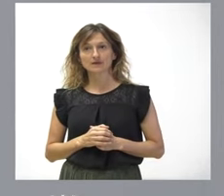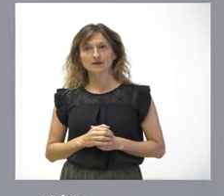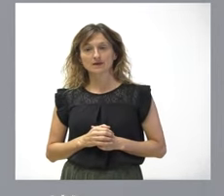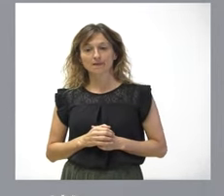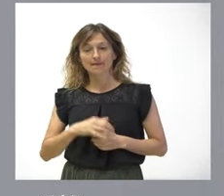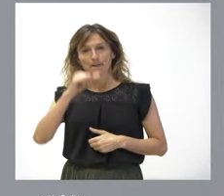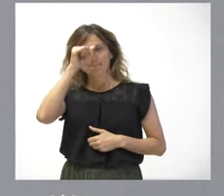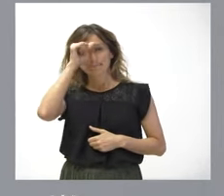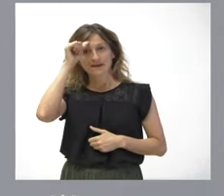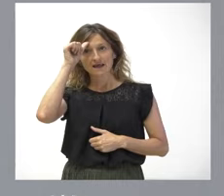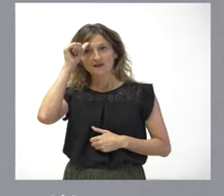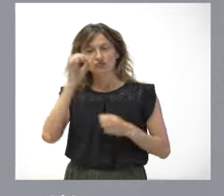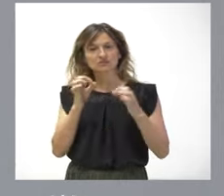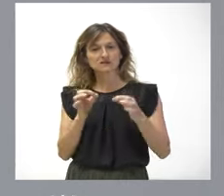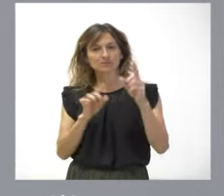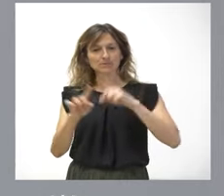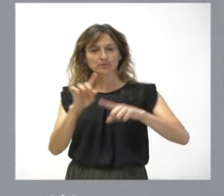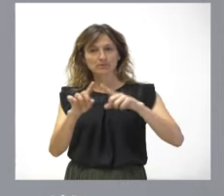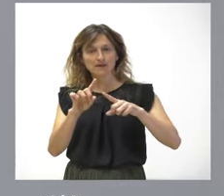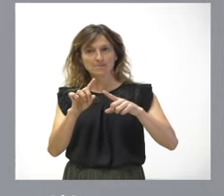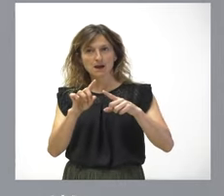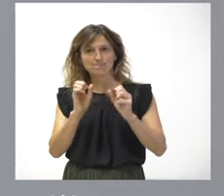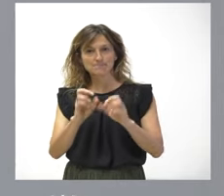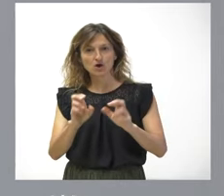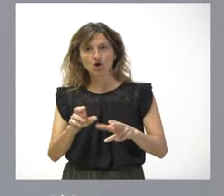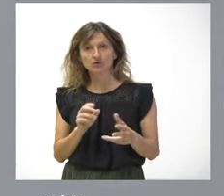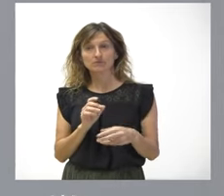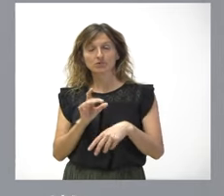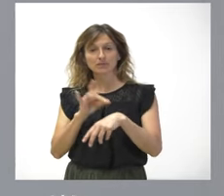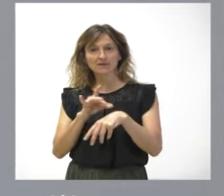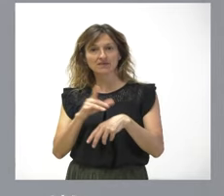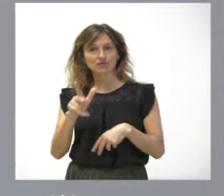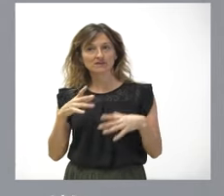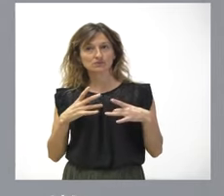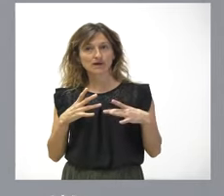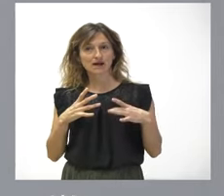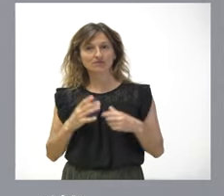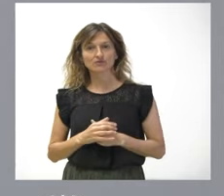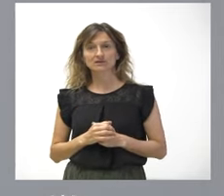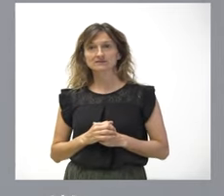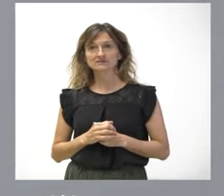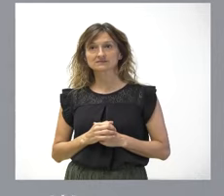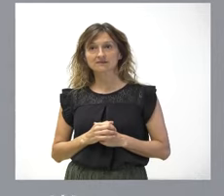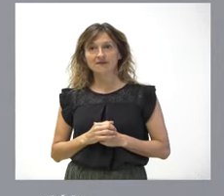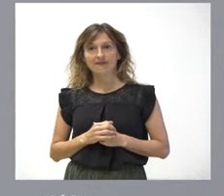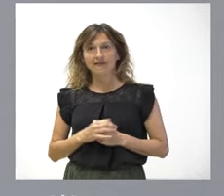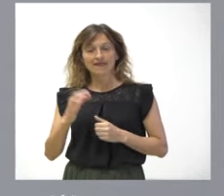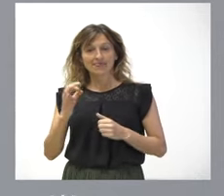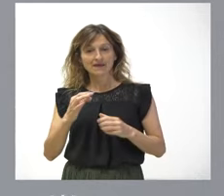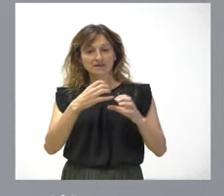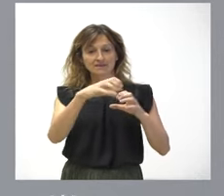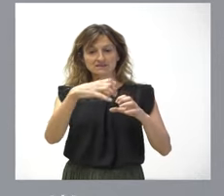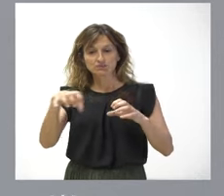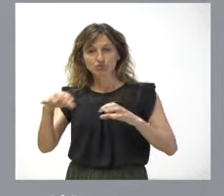este problema aumenta por qué porque como es natural Los profesionales sanitarios tienen derecho a esas vacaciones y hay que hacer una distribución y